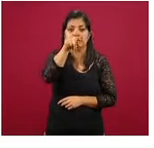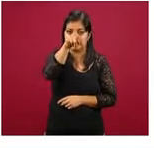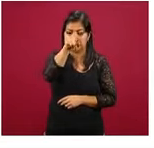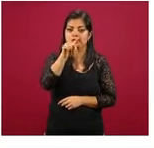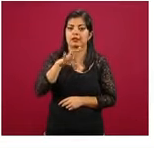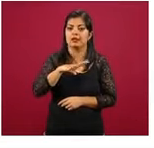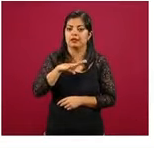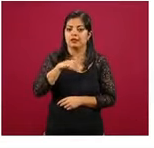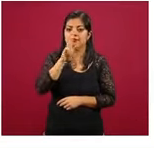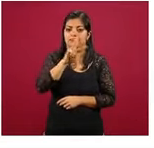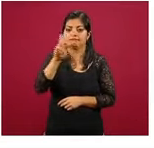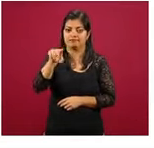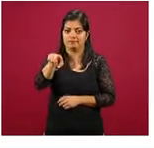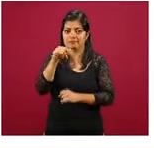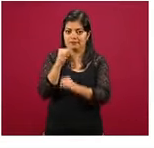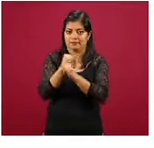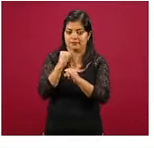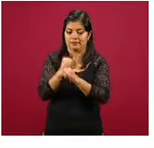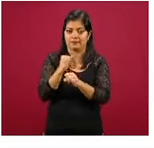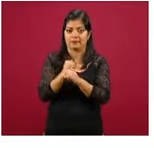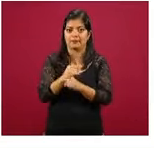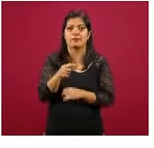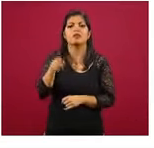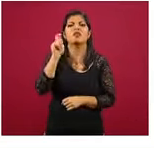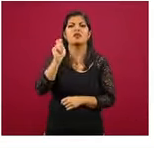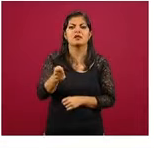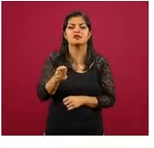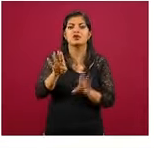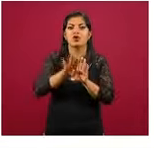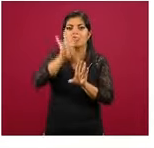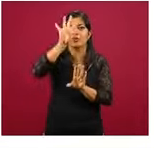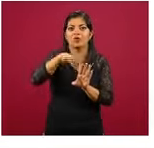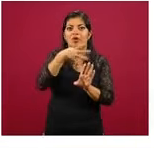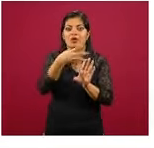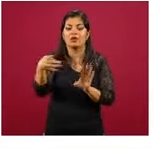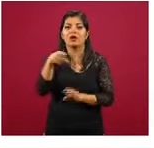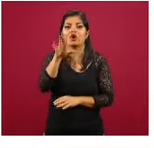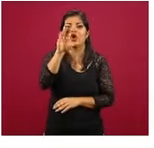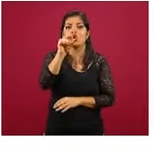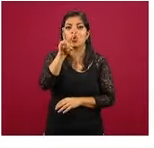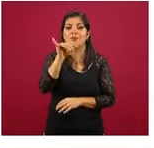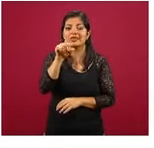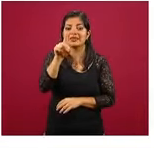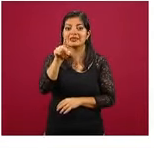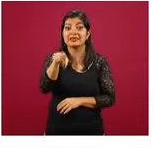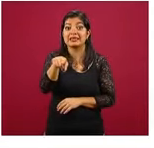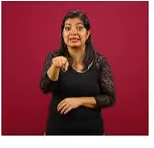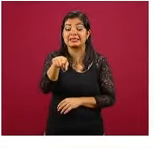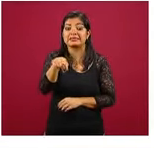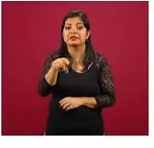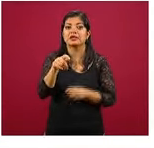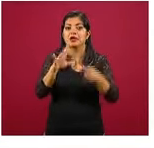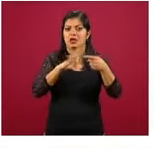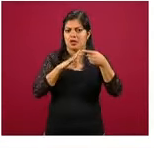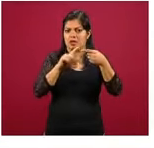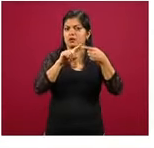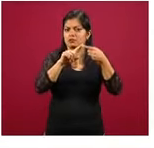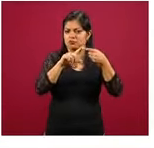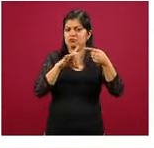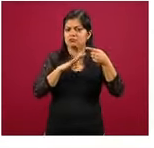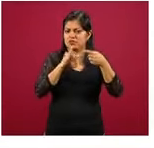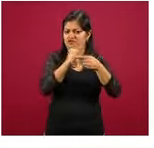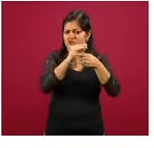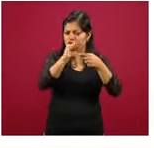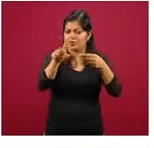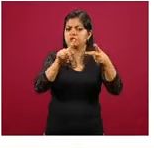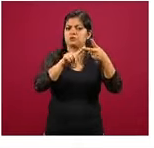esta liga está. Y es un tablero de seguimiento de COVID. Insisto, se suma a otros 2 ya existentes